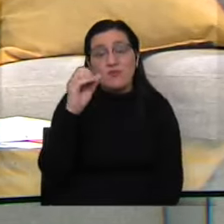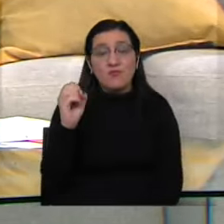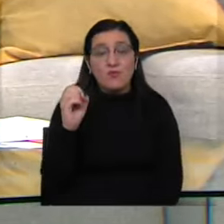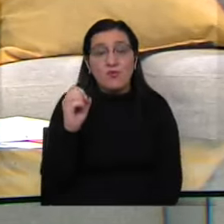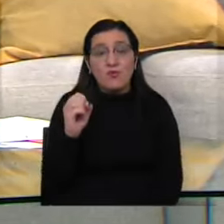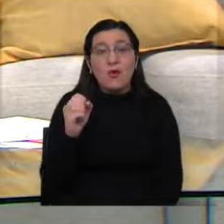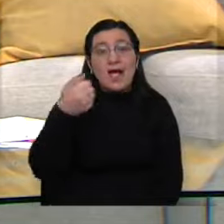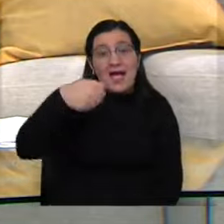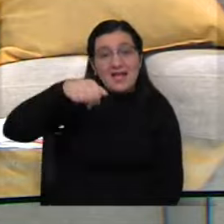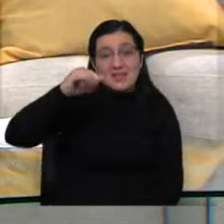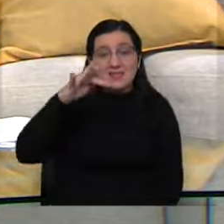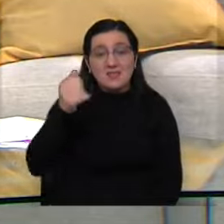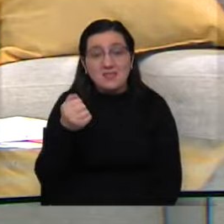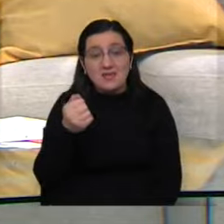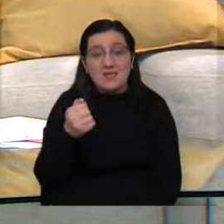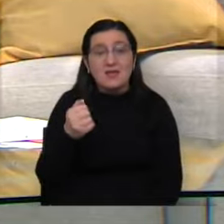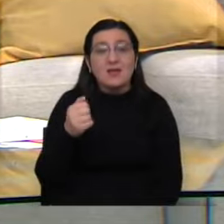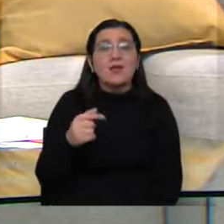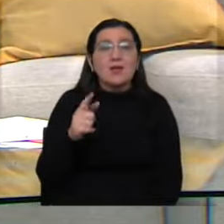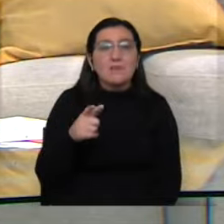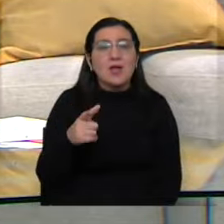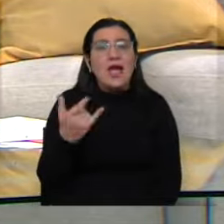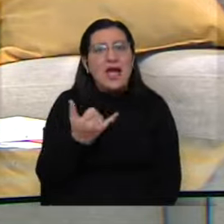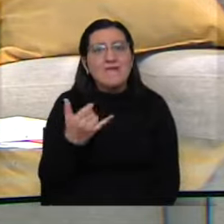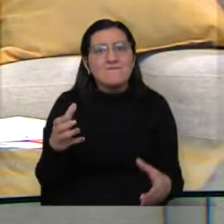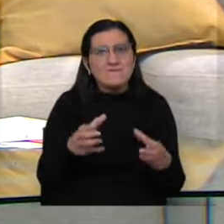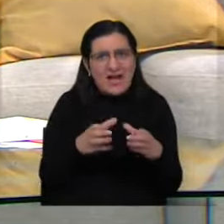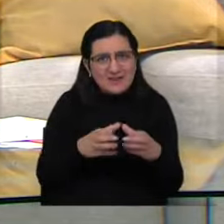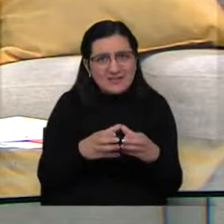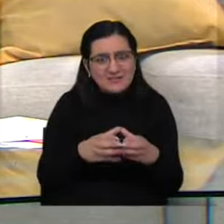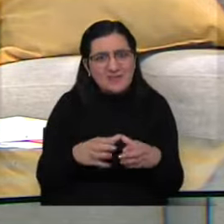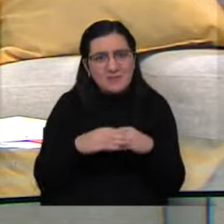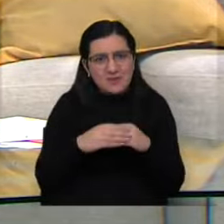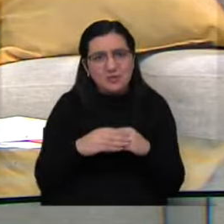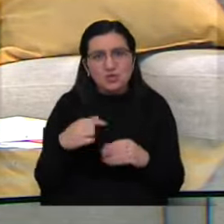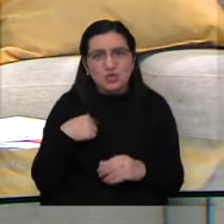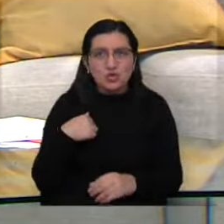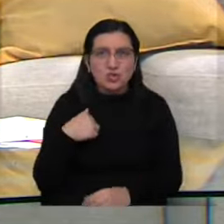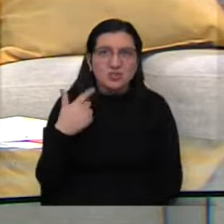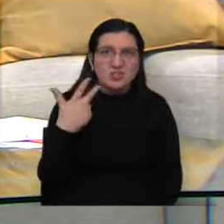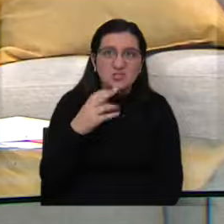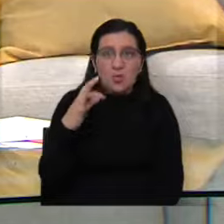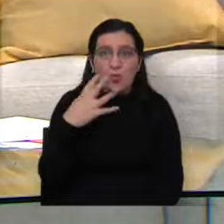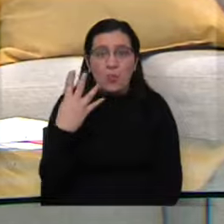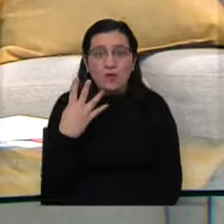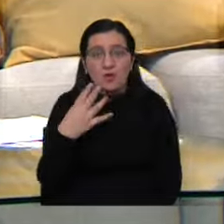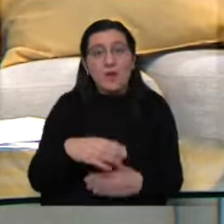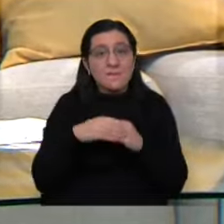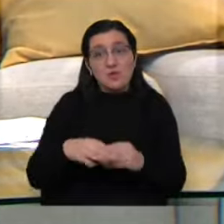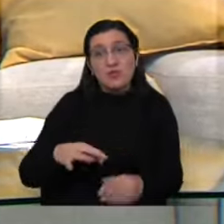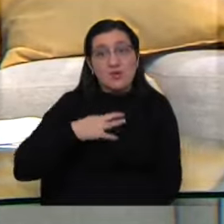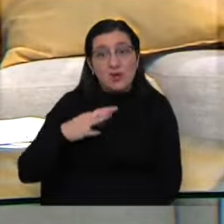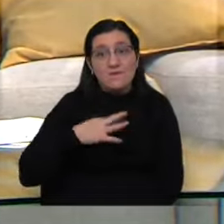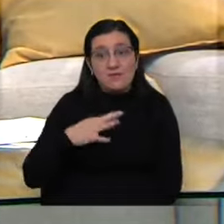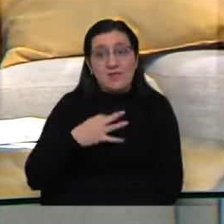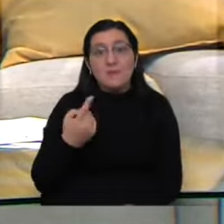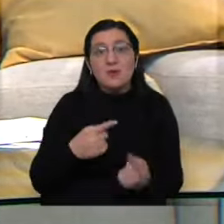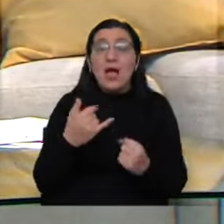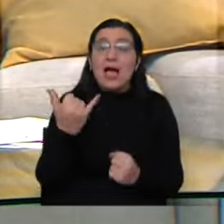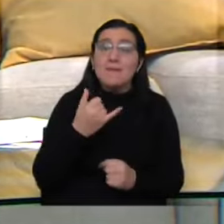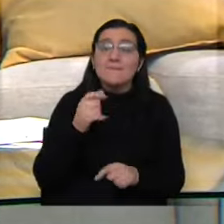beso gigante pero tengo envidio a esas barras de amigos que se mantienen con los años yo tengo tres o cuatro amigos de toda la vida pero viste que esa gente que se